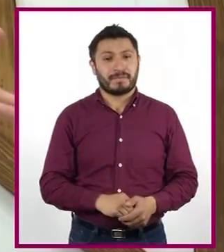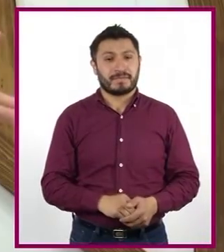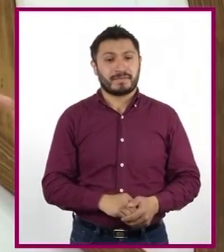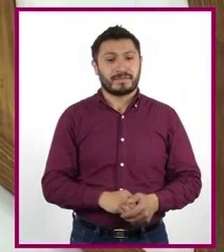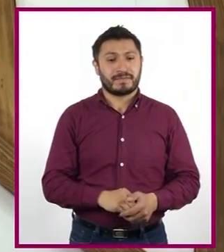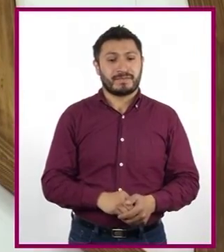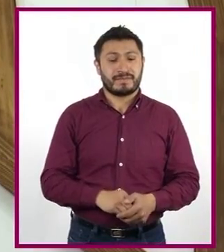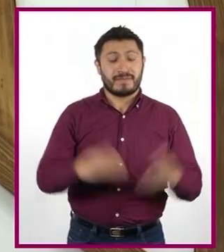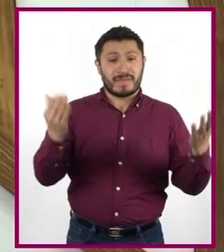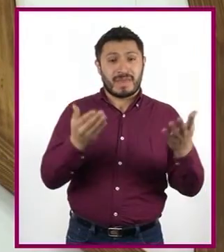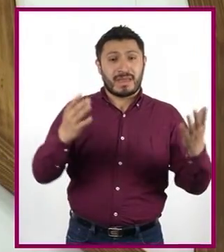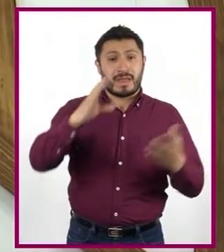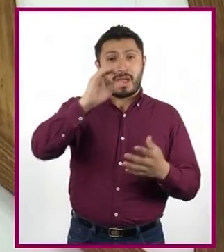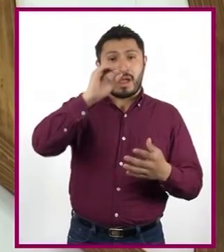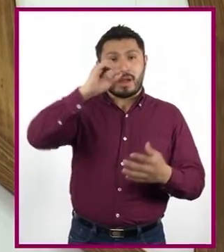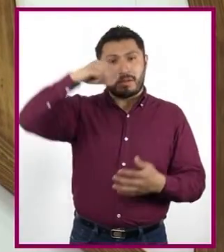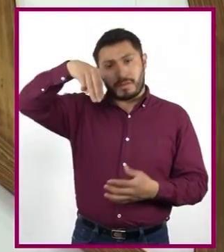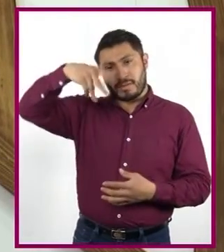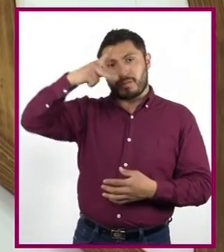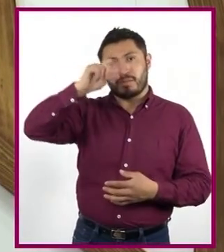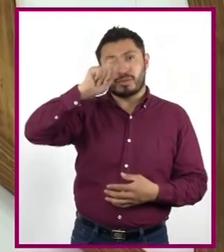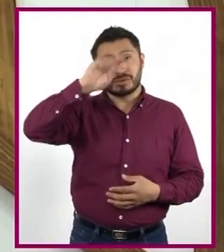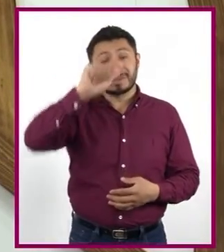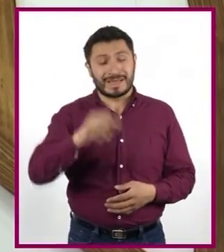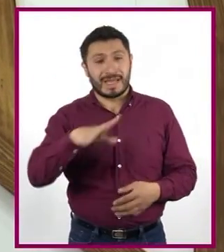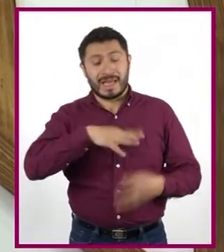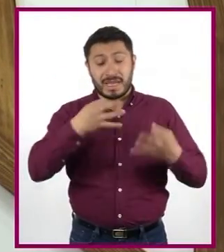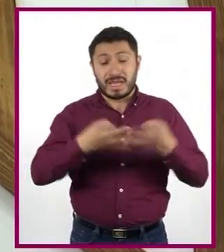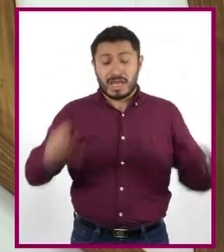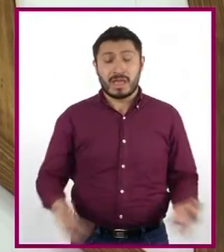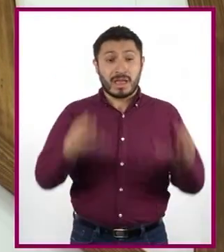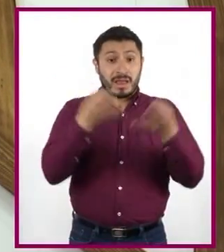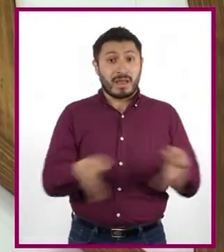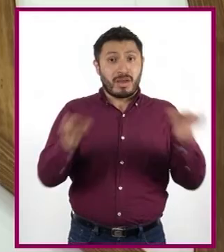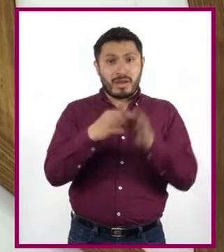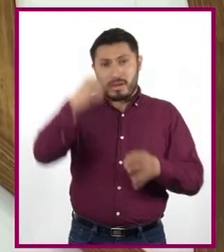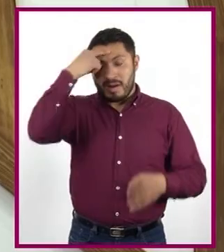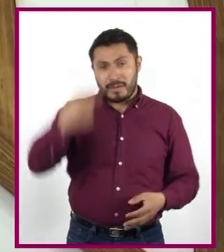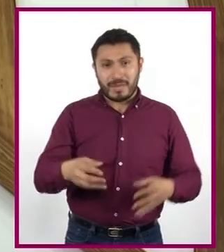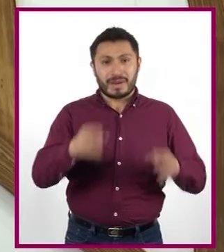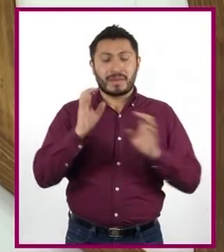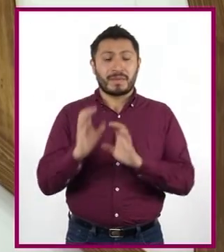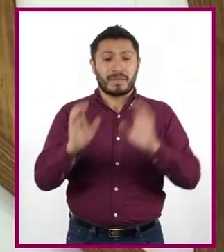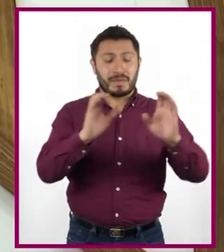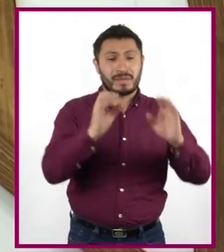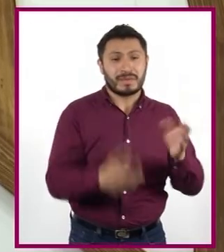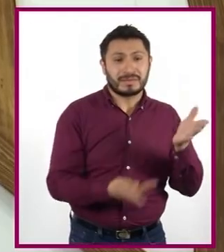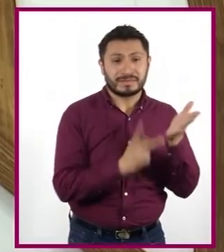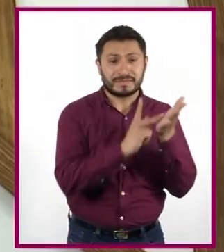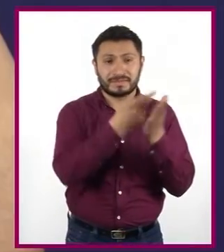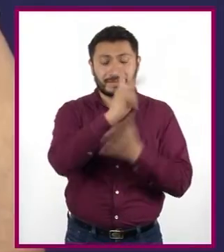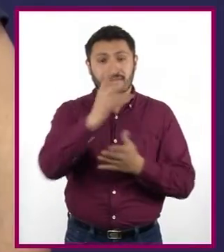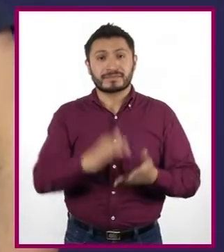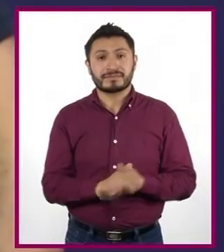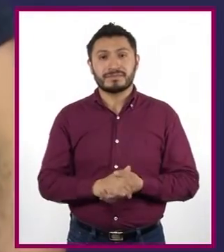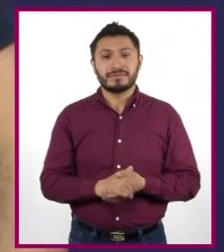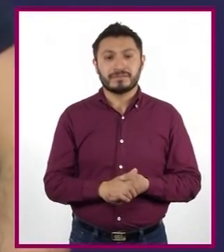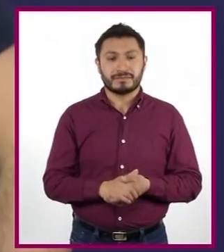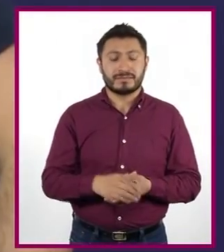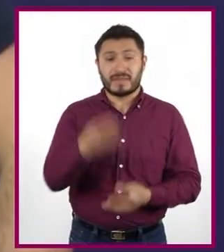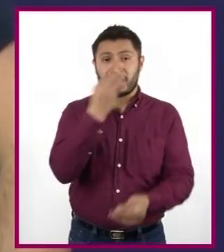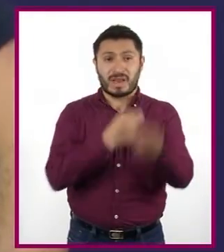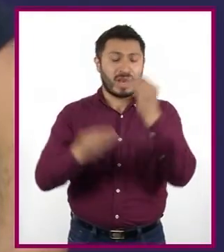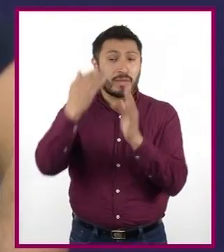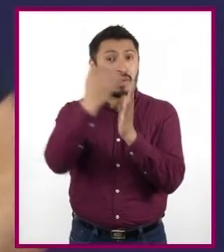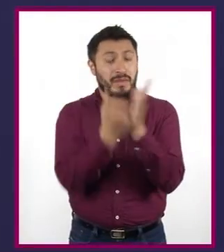Hagan composta con sus residuos orgánicos, tendrán tierra nutritiva para fertilizar sus macetas y huerto. Coman